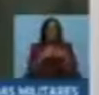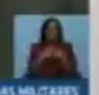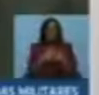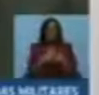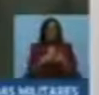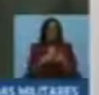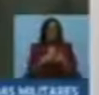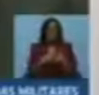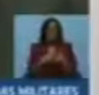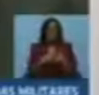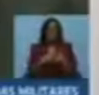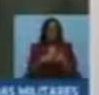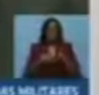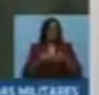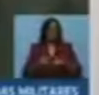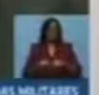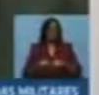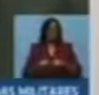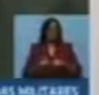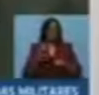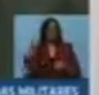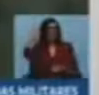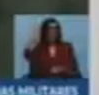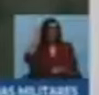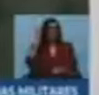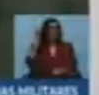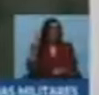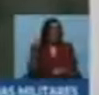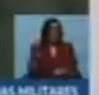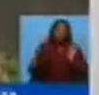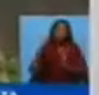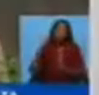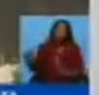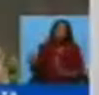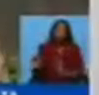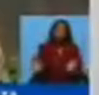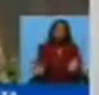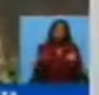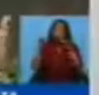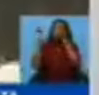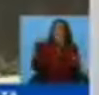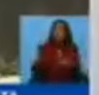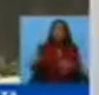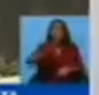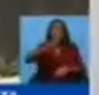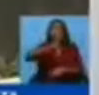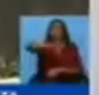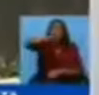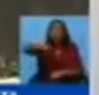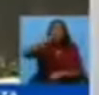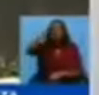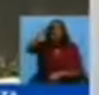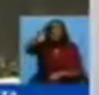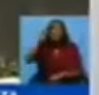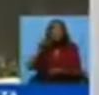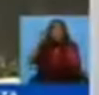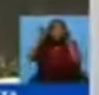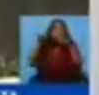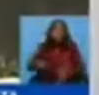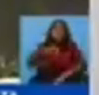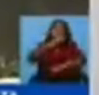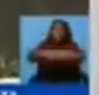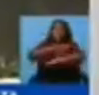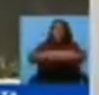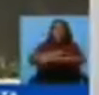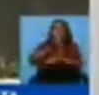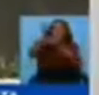Internacional anuncie una investigación concreta sobre personas con nombre y apellido y que finalmente también la justicia internacional, como